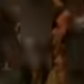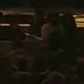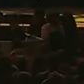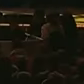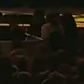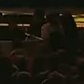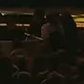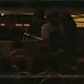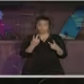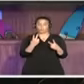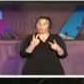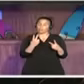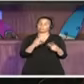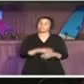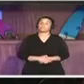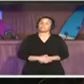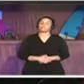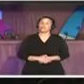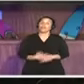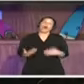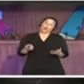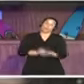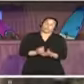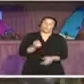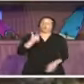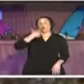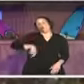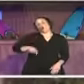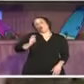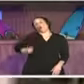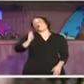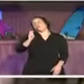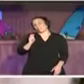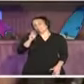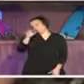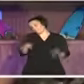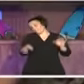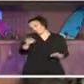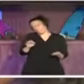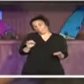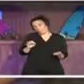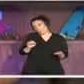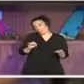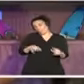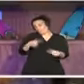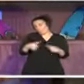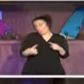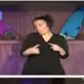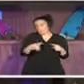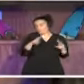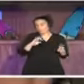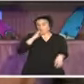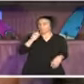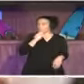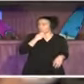de un Sistema. Un poquitito hacer de jueces. A ver, cada día está más complicado esto de poder protestar. Y